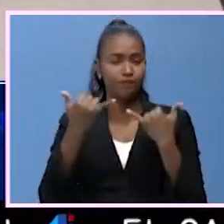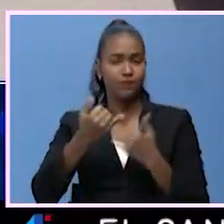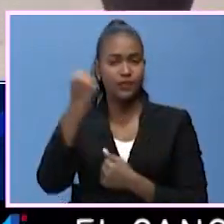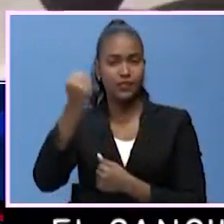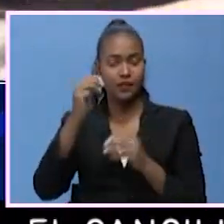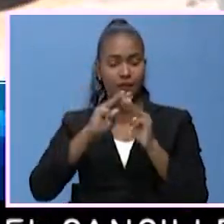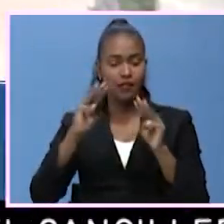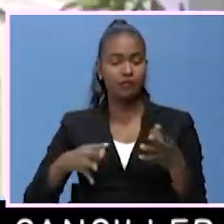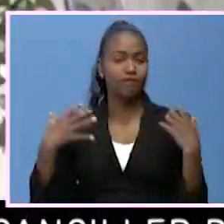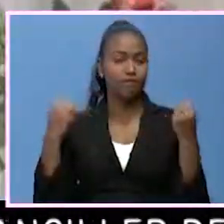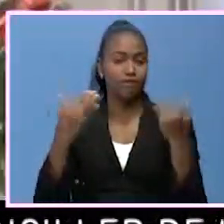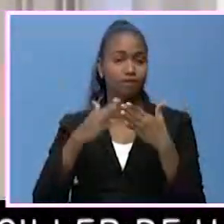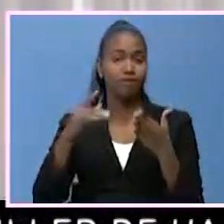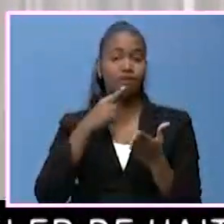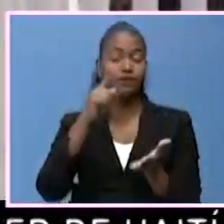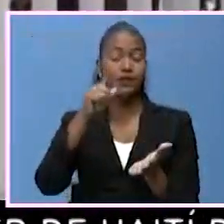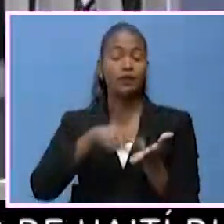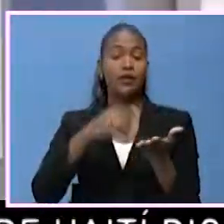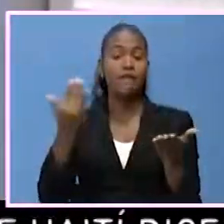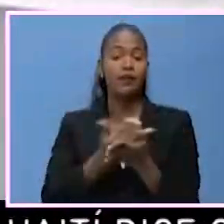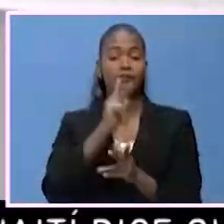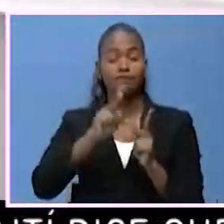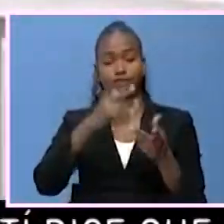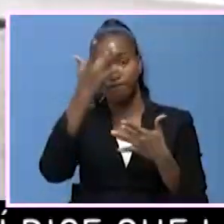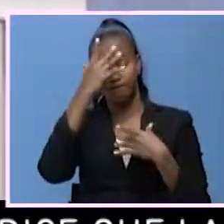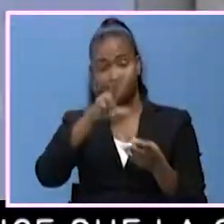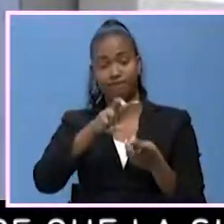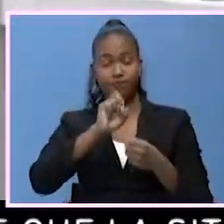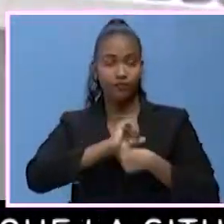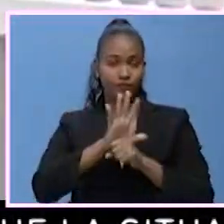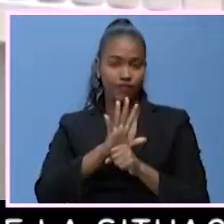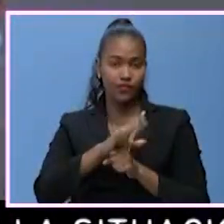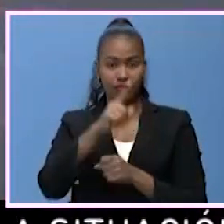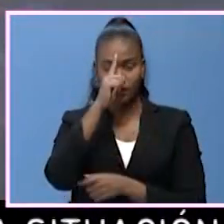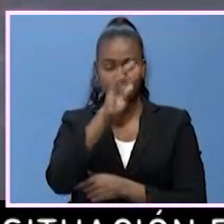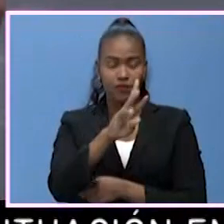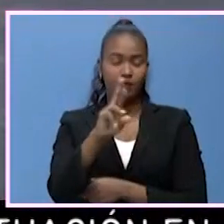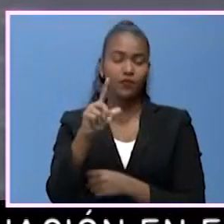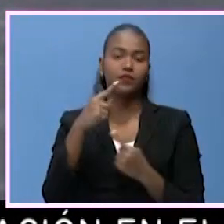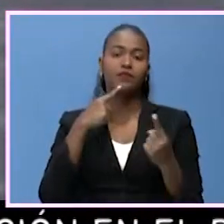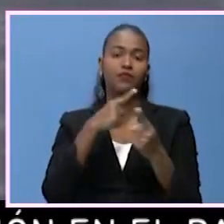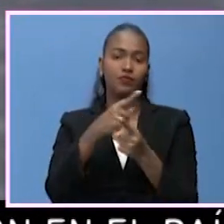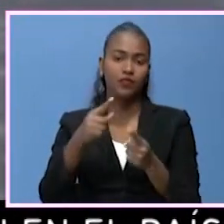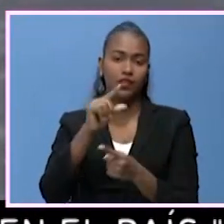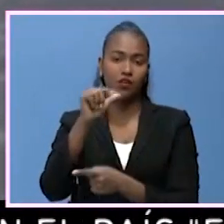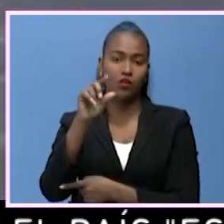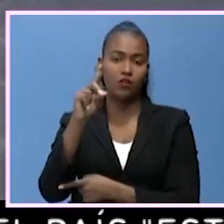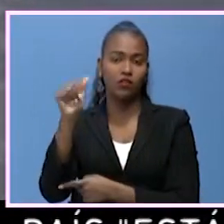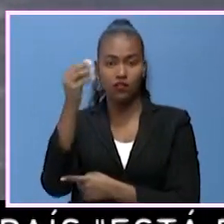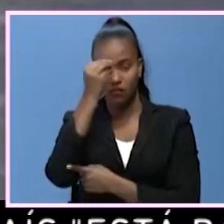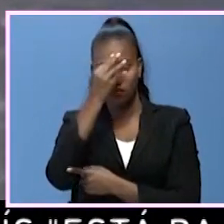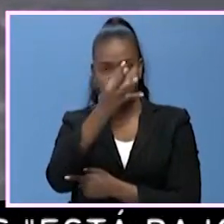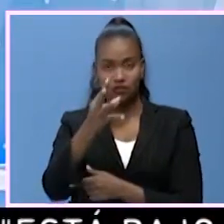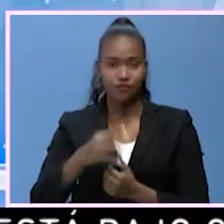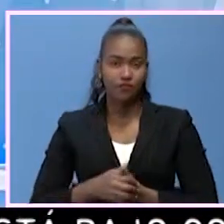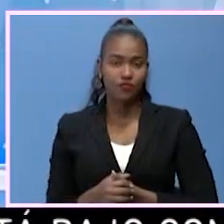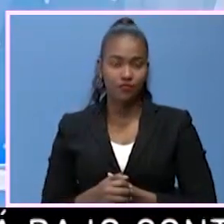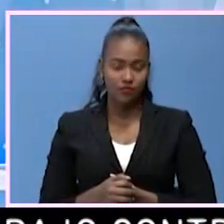Salud Pública reportó más de 1.000 nuevos casos de coronavirus. Para 4RD Noticias, Gioconda